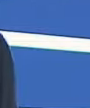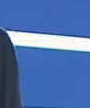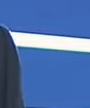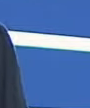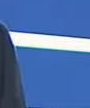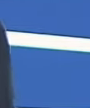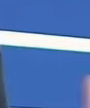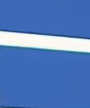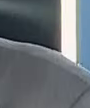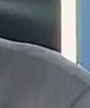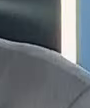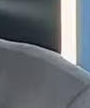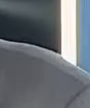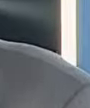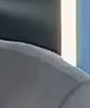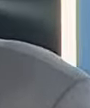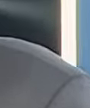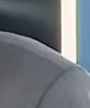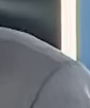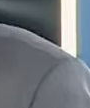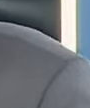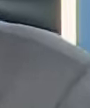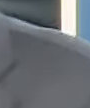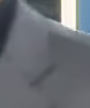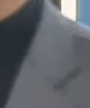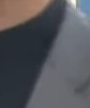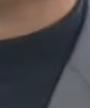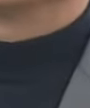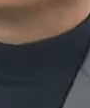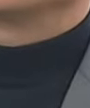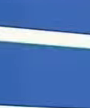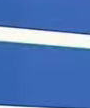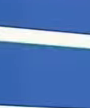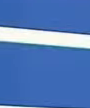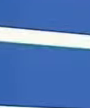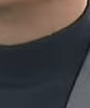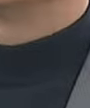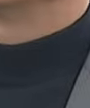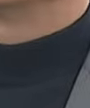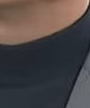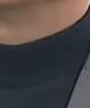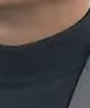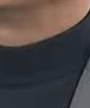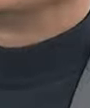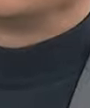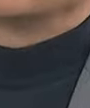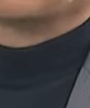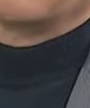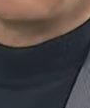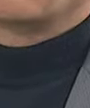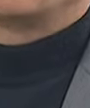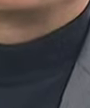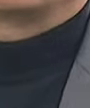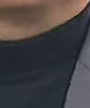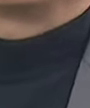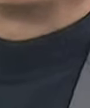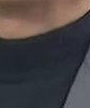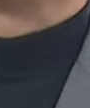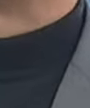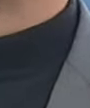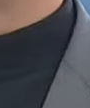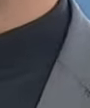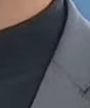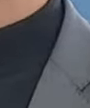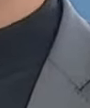31 no les importa nada todo pasa gran parte del ajuste y de